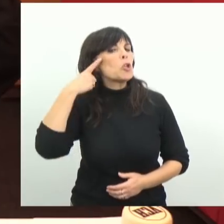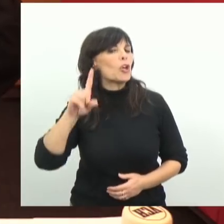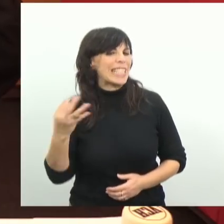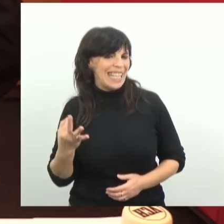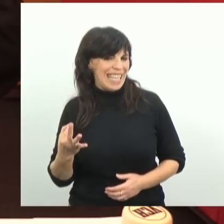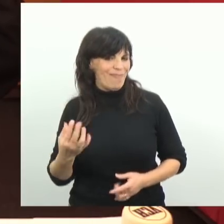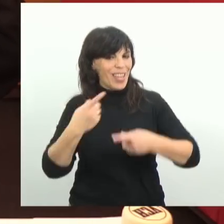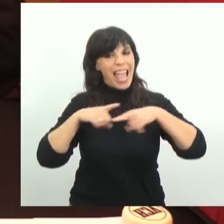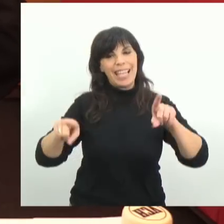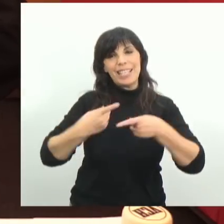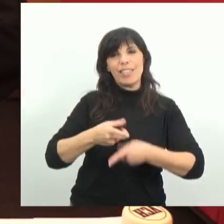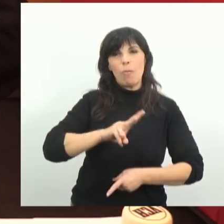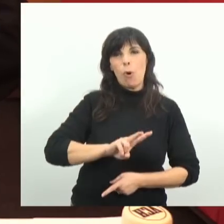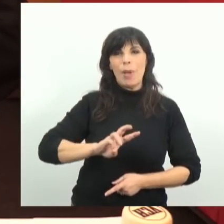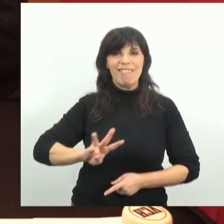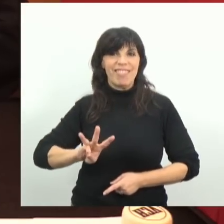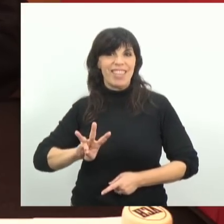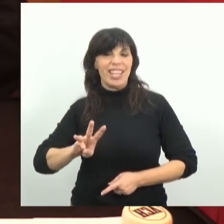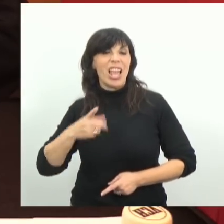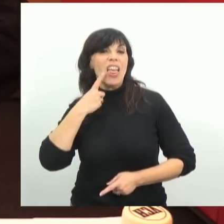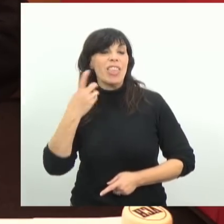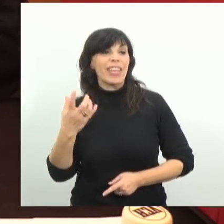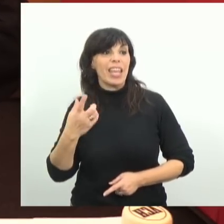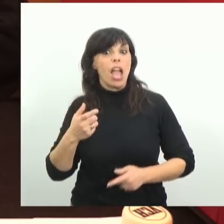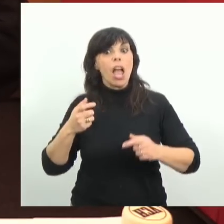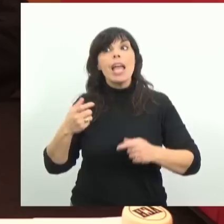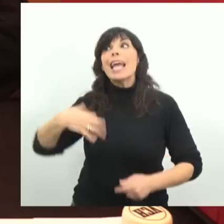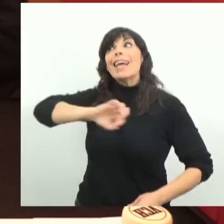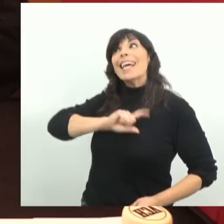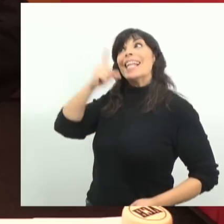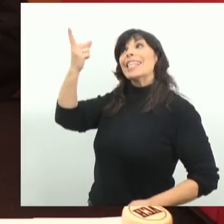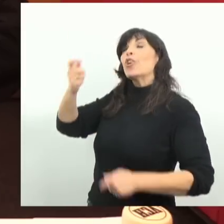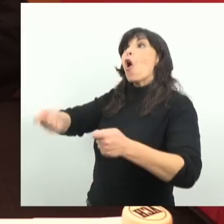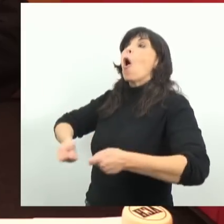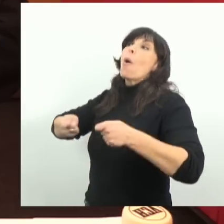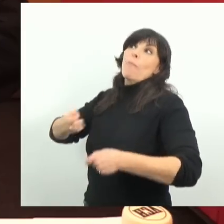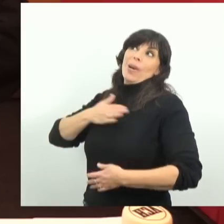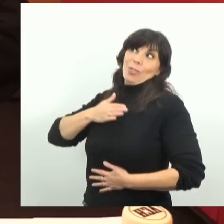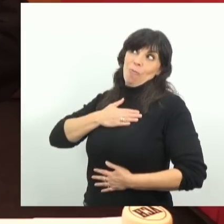23. El Señor es mi pastor y nada me faltará.